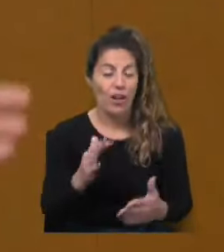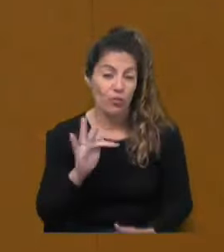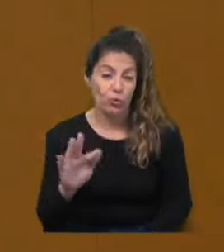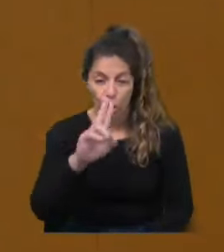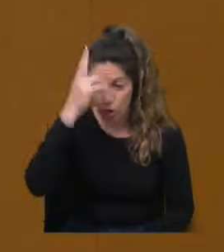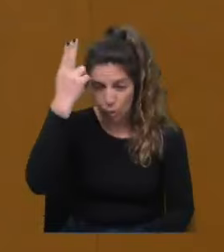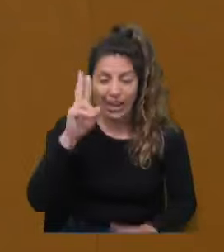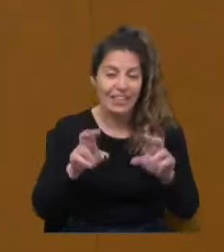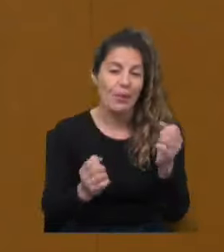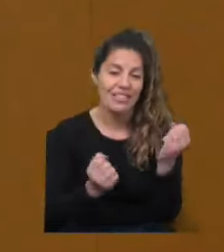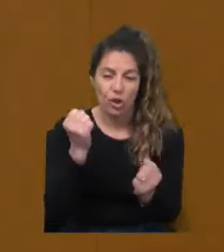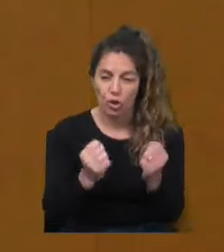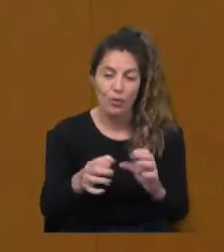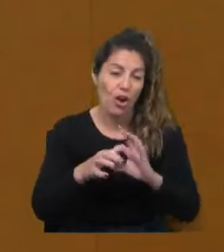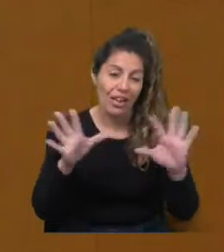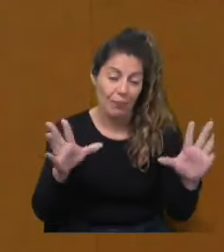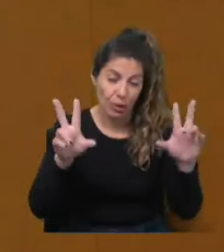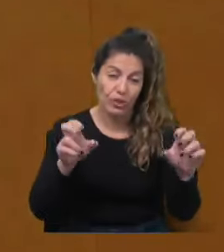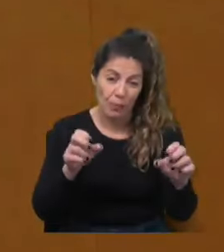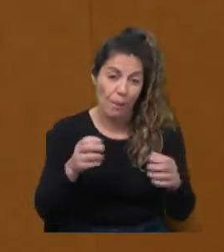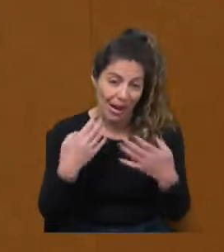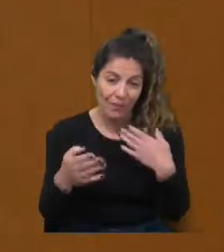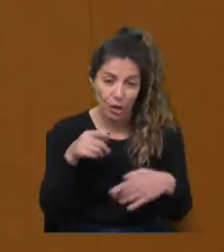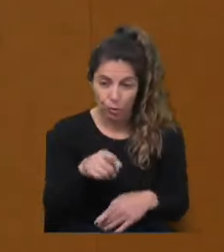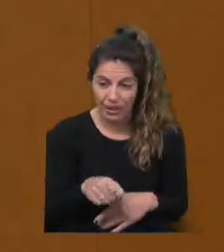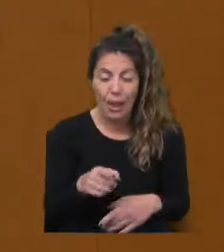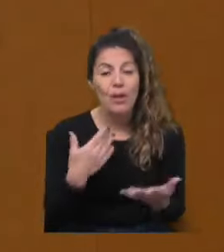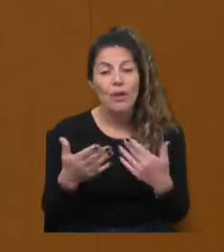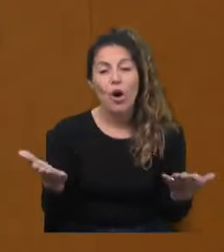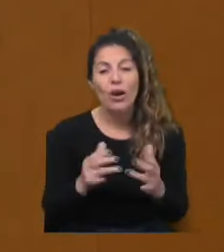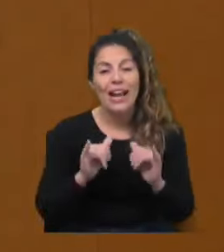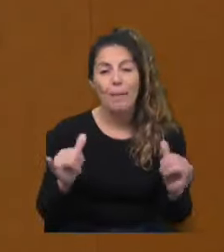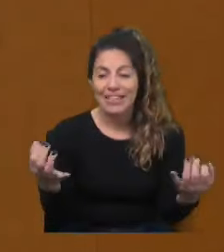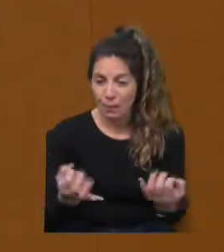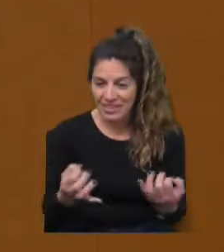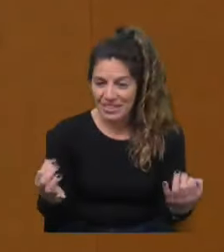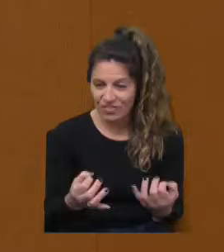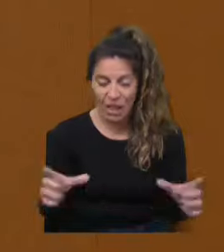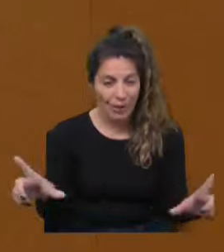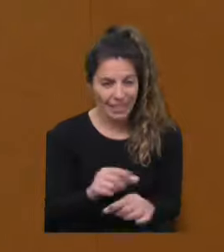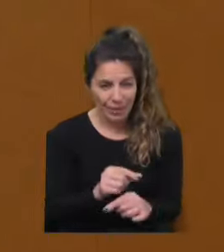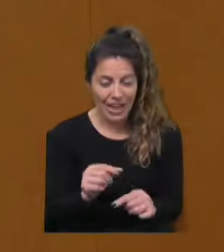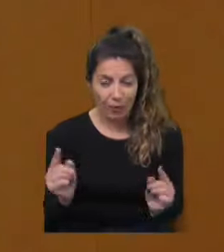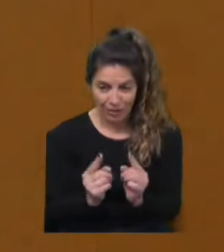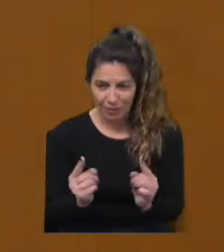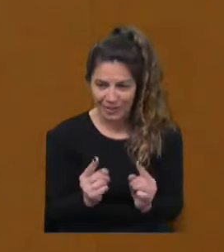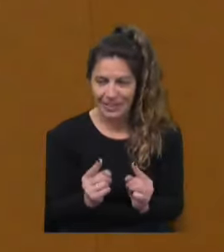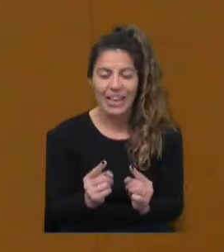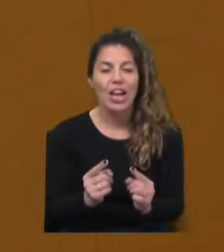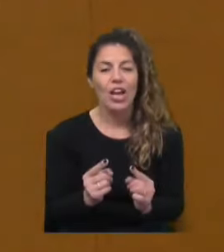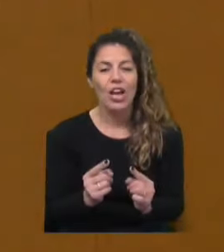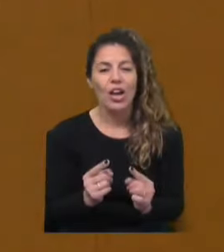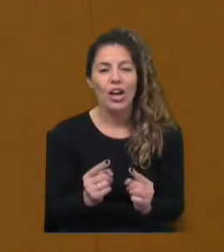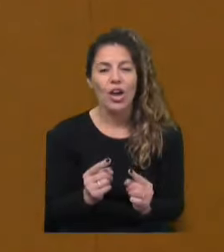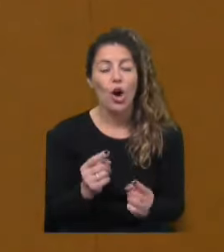de aspectos económicos que claramente son un tema para conversar con usted. Pero hablemos ahora de campaña específicamente para cerrar. Perfecto. Y brevemente, con la presencia